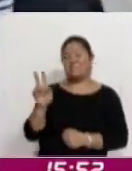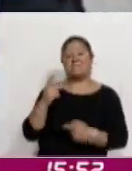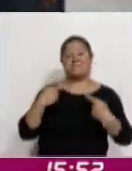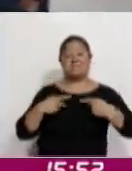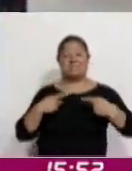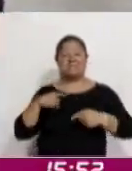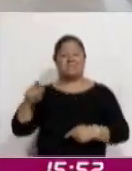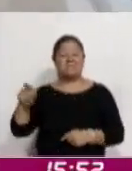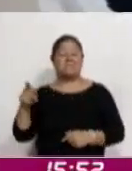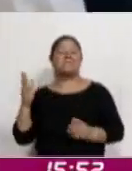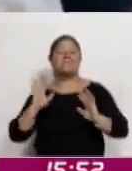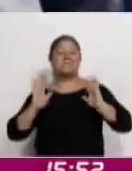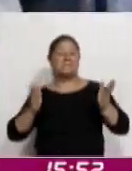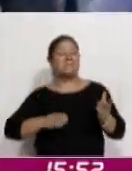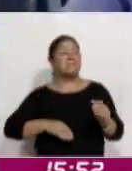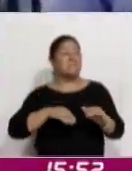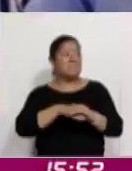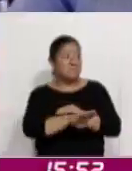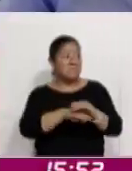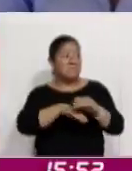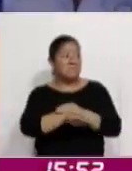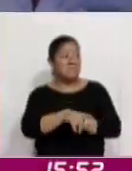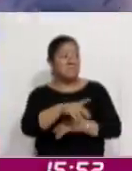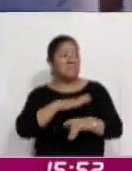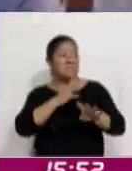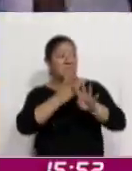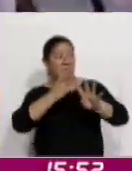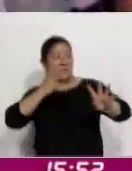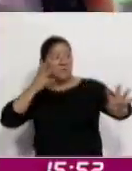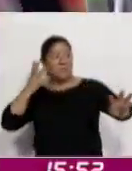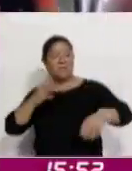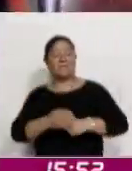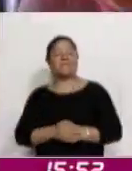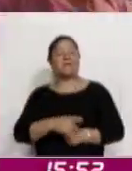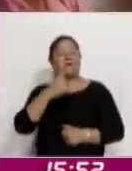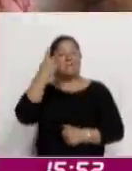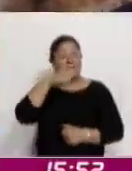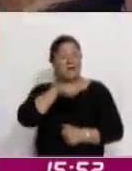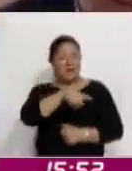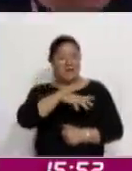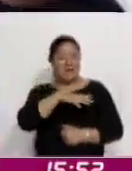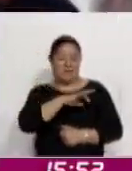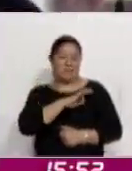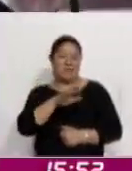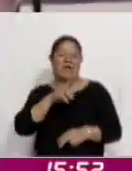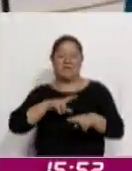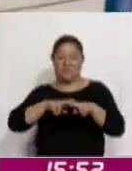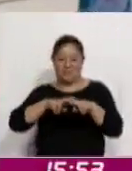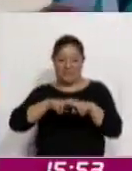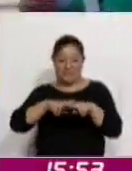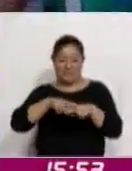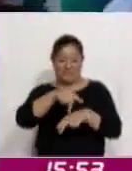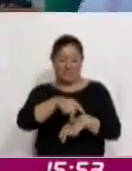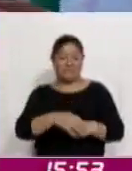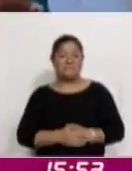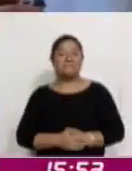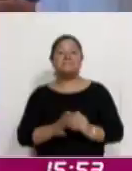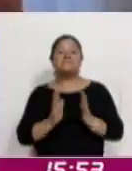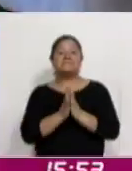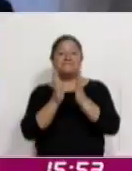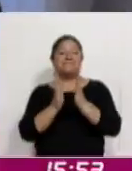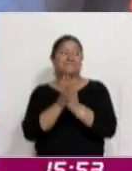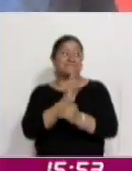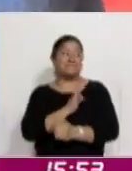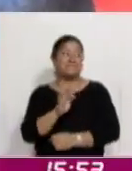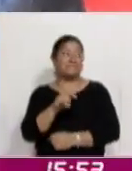están ingresando al Teatro del Pueblo para poder tener este boletito en el que podrán participar